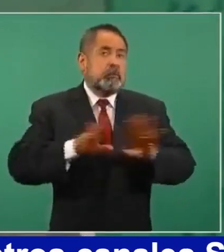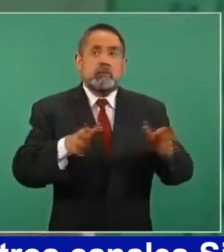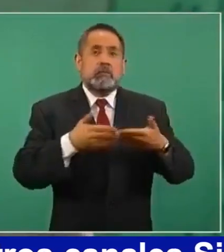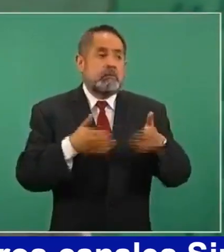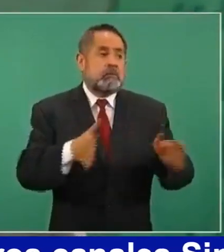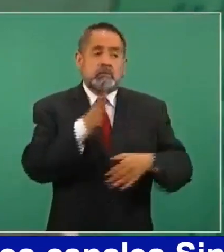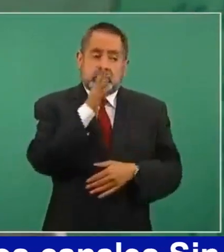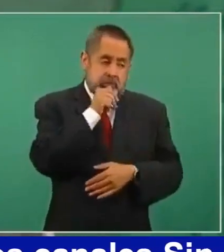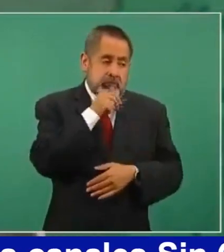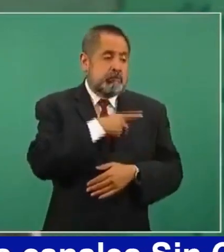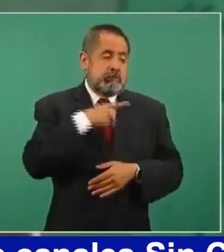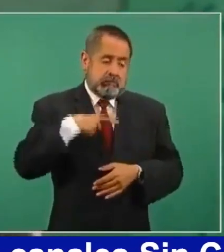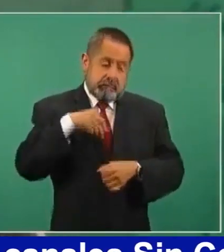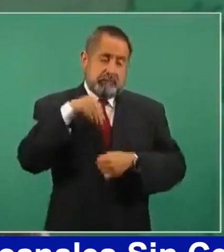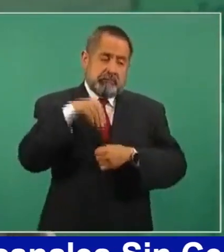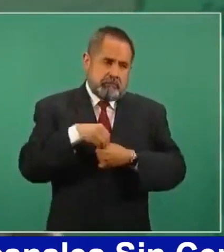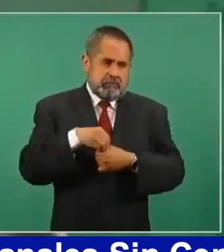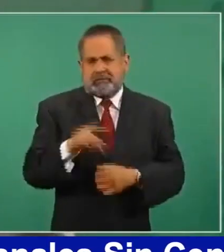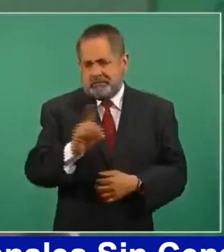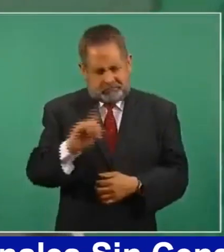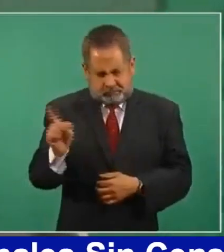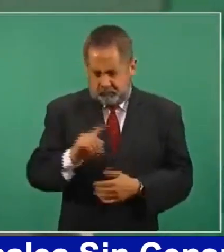mantenerse en sigilo